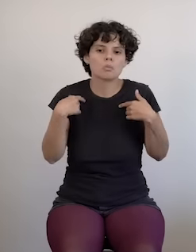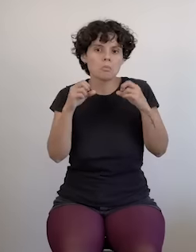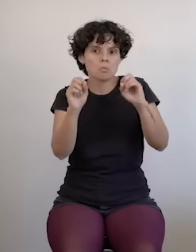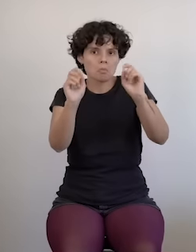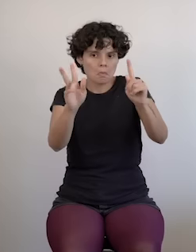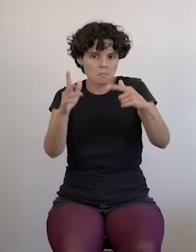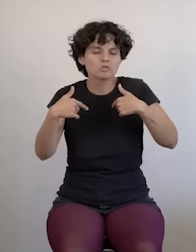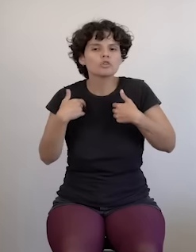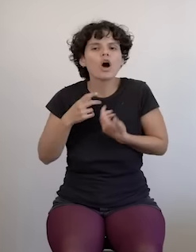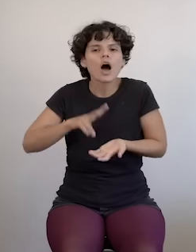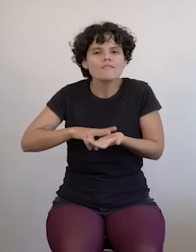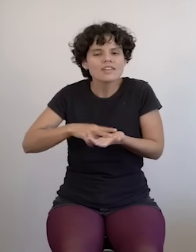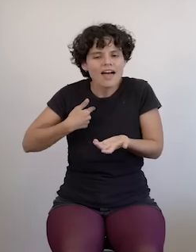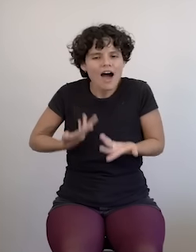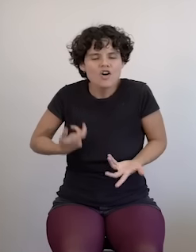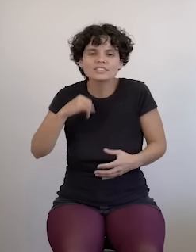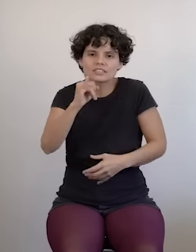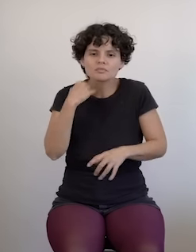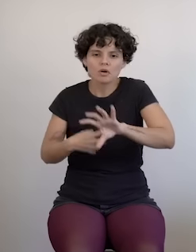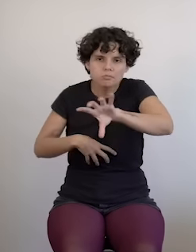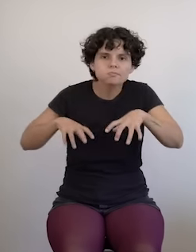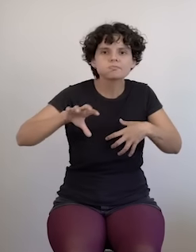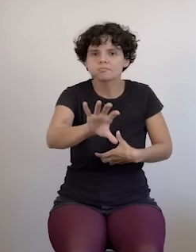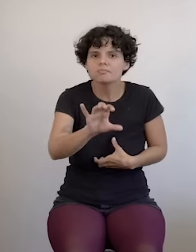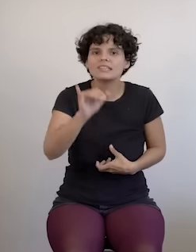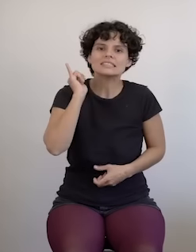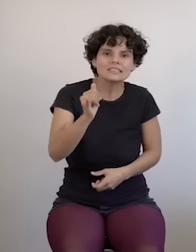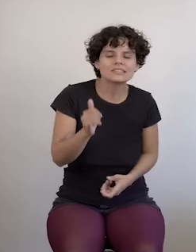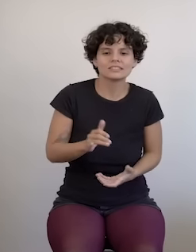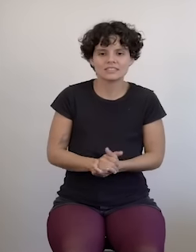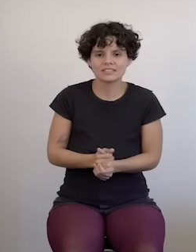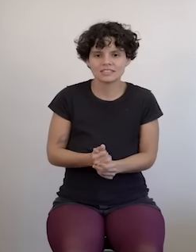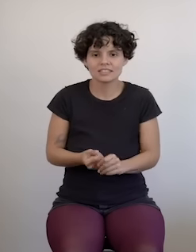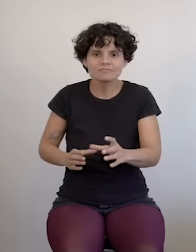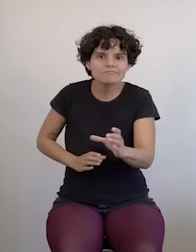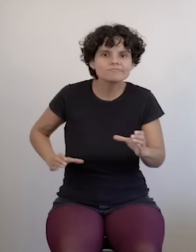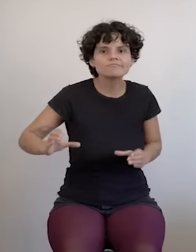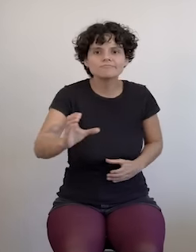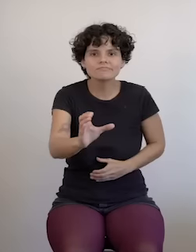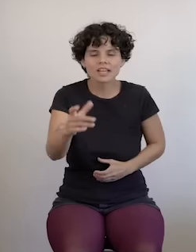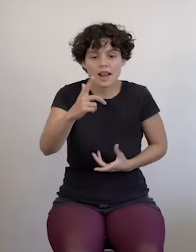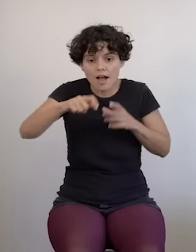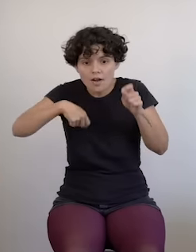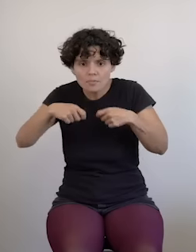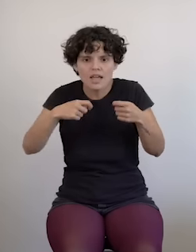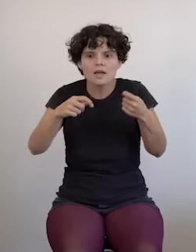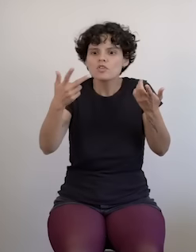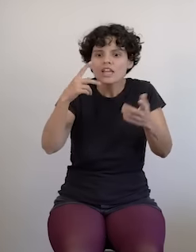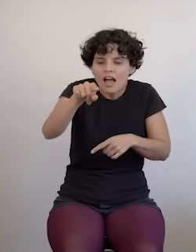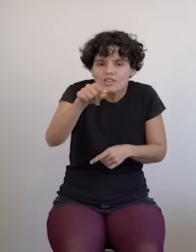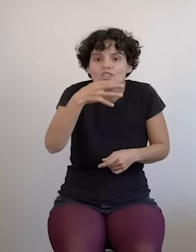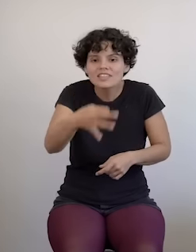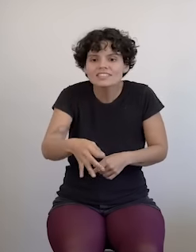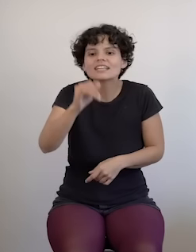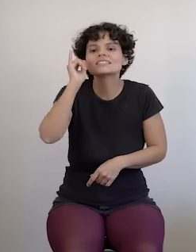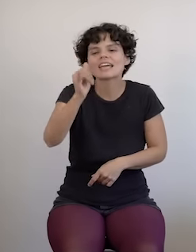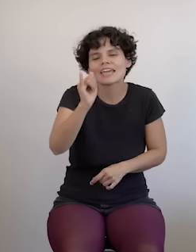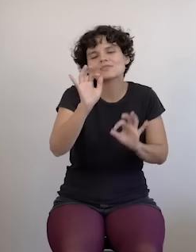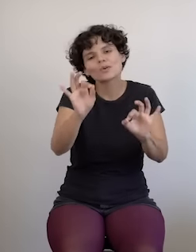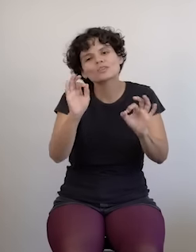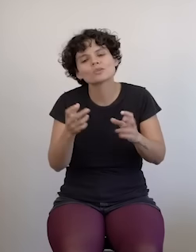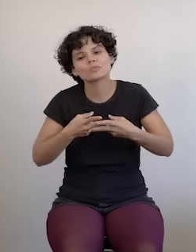los lugar del otro. ¡Ay, va, weón otra vez, weón! No, oye, apaguemos, apaguemos. Y tú ahí sacaste el. Es que no, justo me